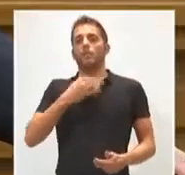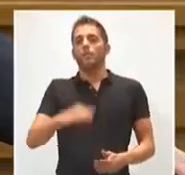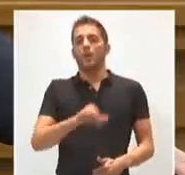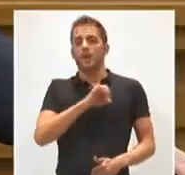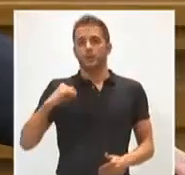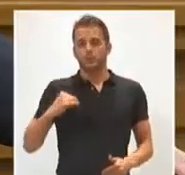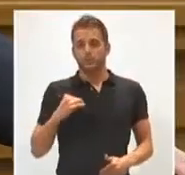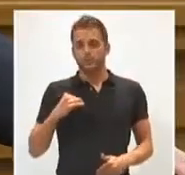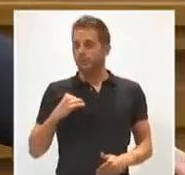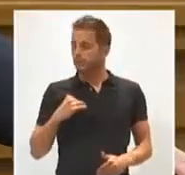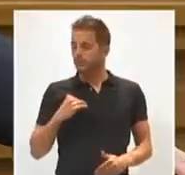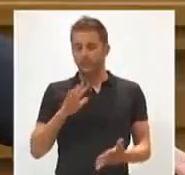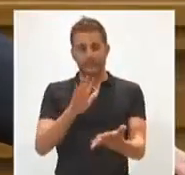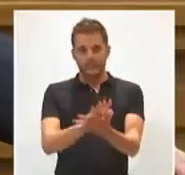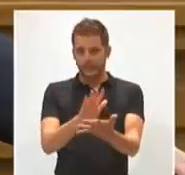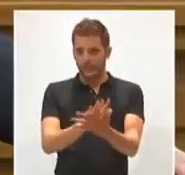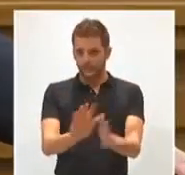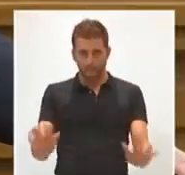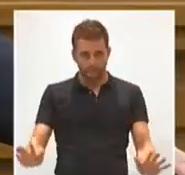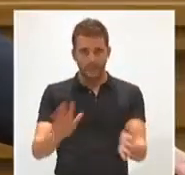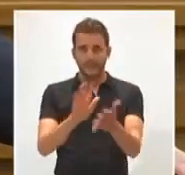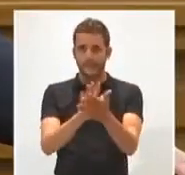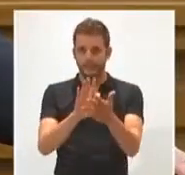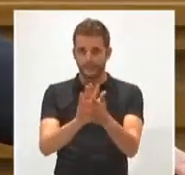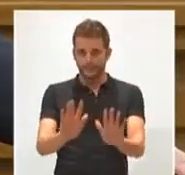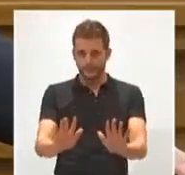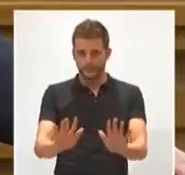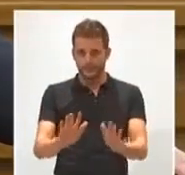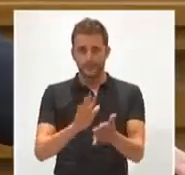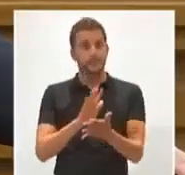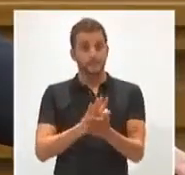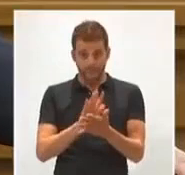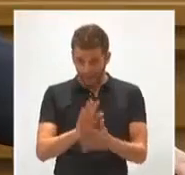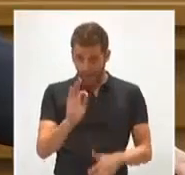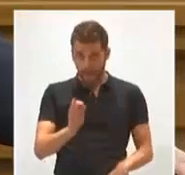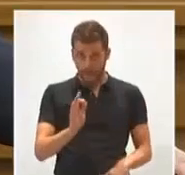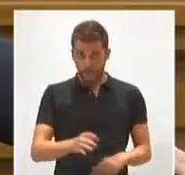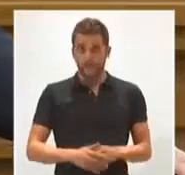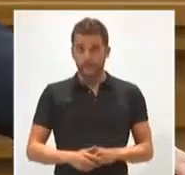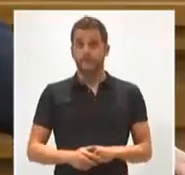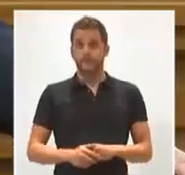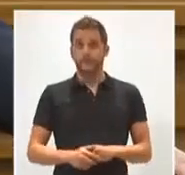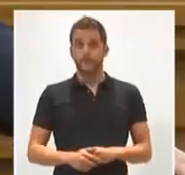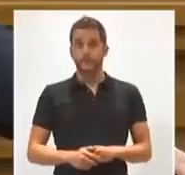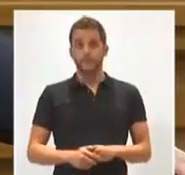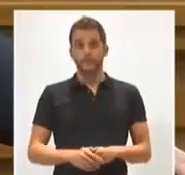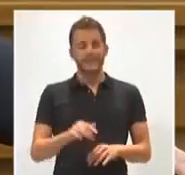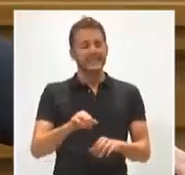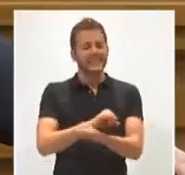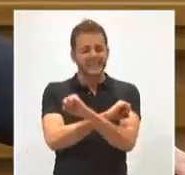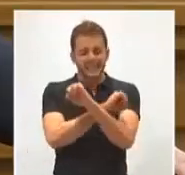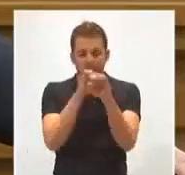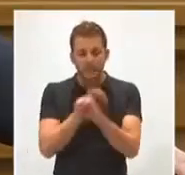tranquilos tranquilidad tranquilidad de verdad es imposible